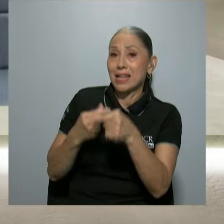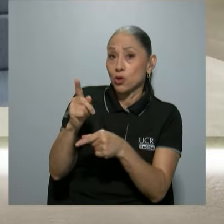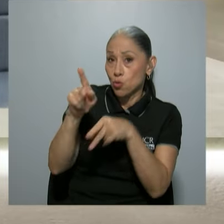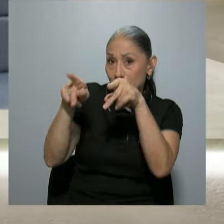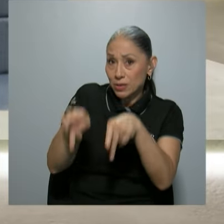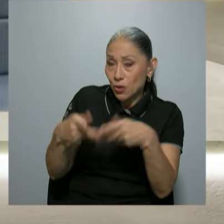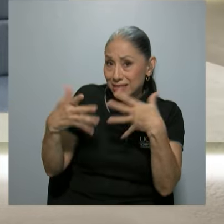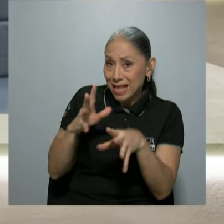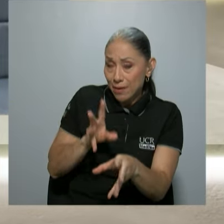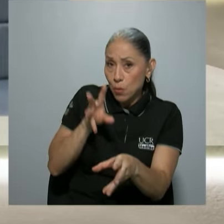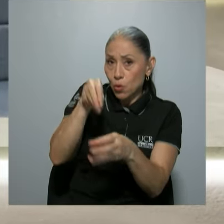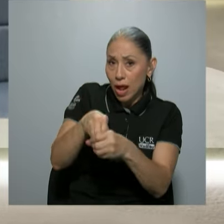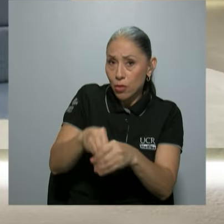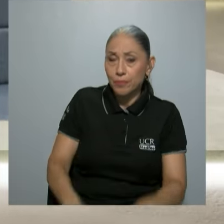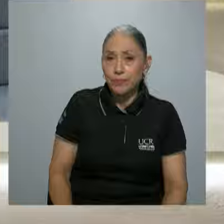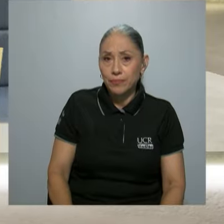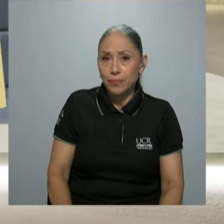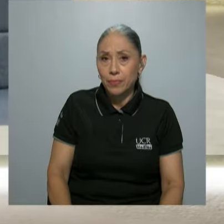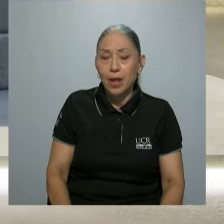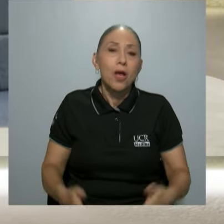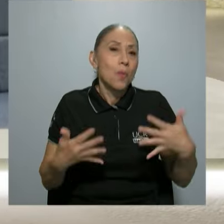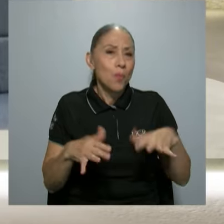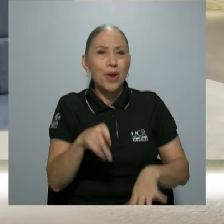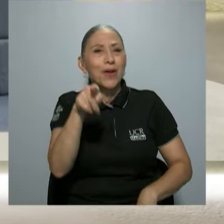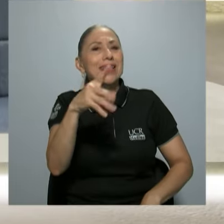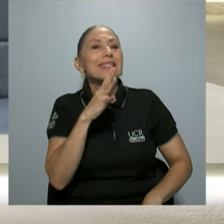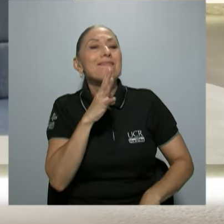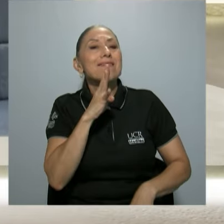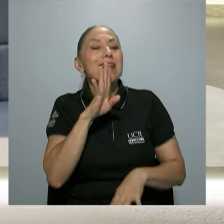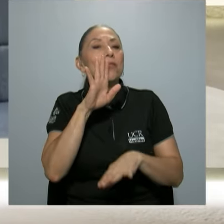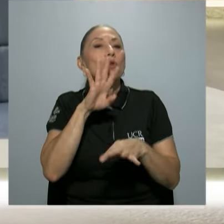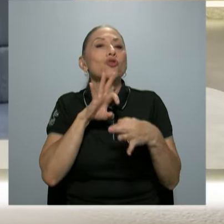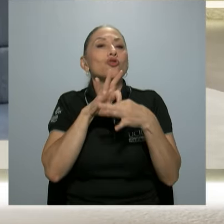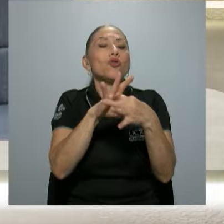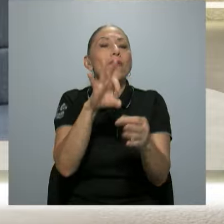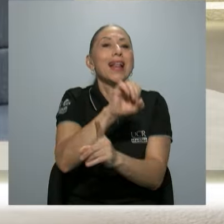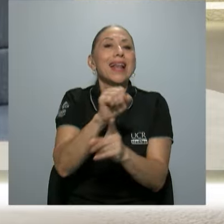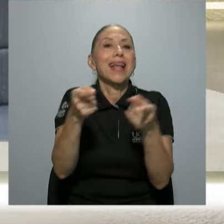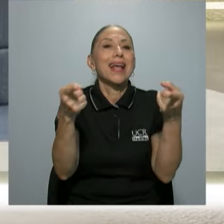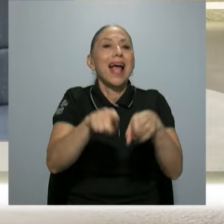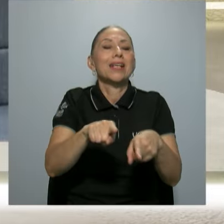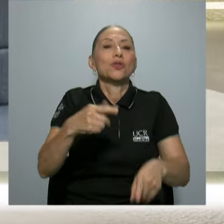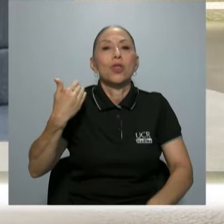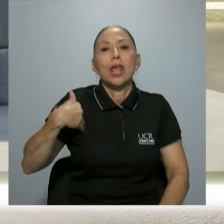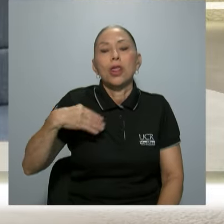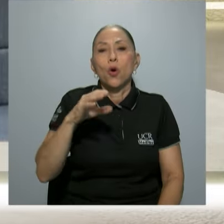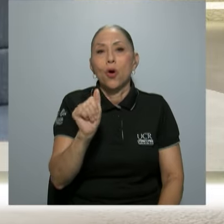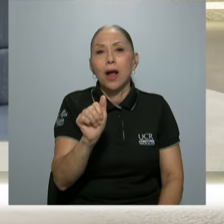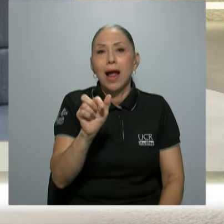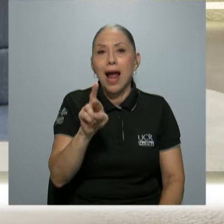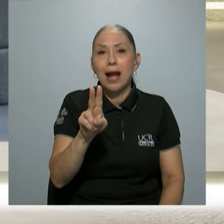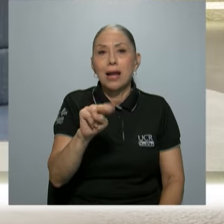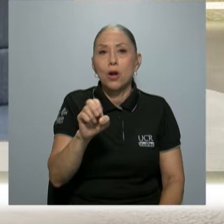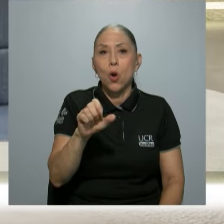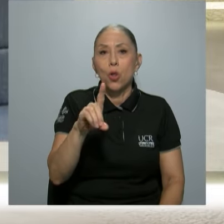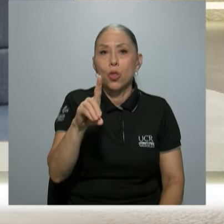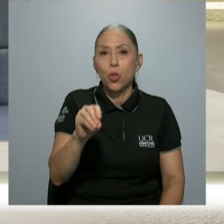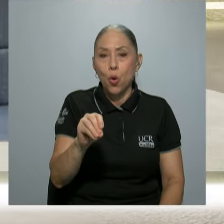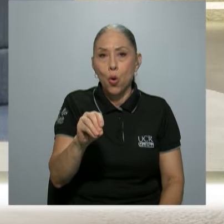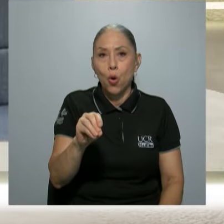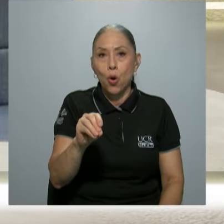Bueno, en ese caso, él ya se refiere al caso de don Arnoldo, ¿verdad? Don Arnoldo alcalde de